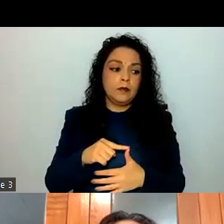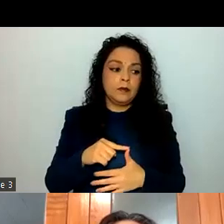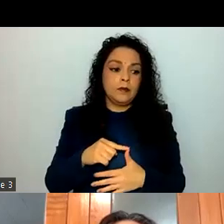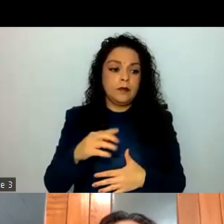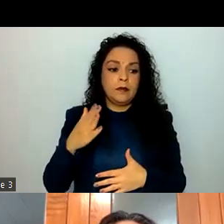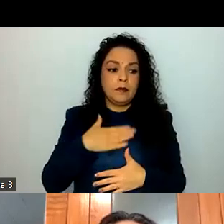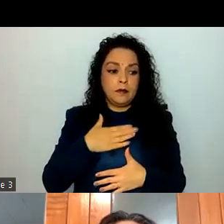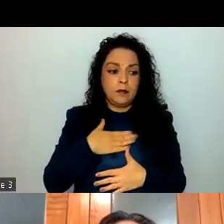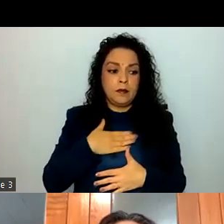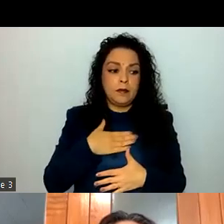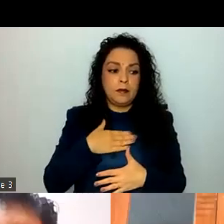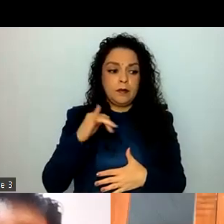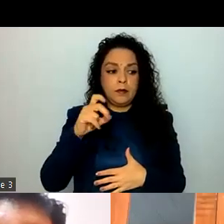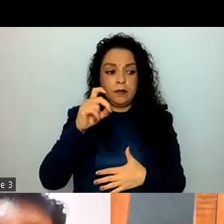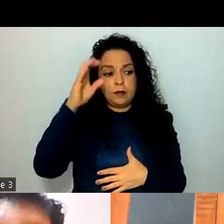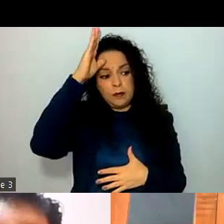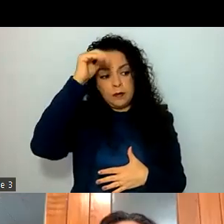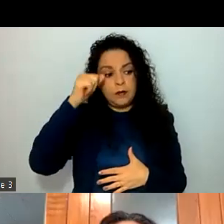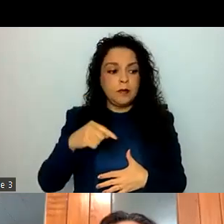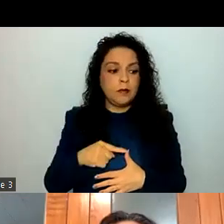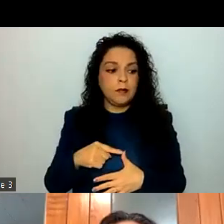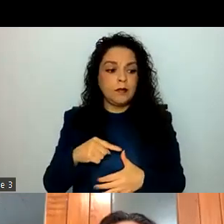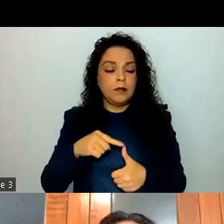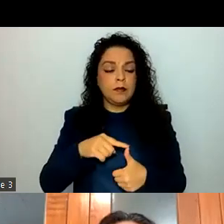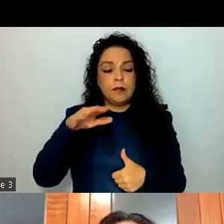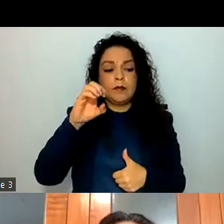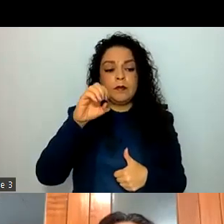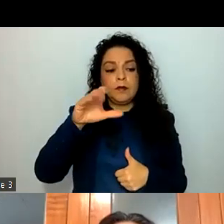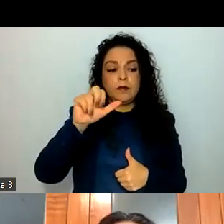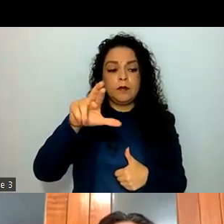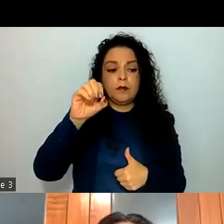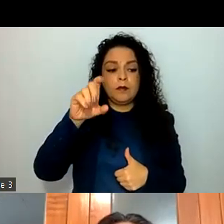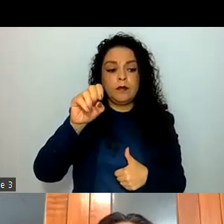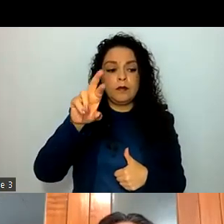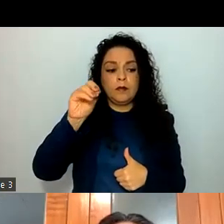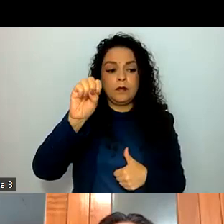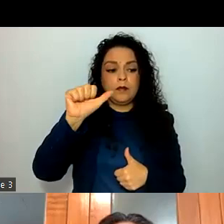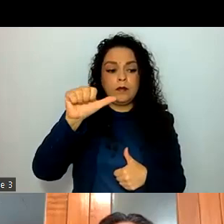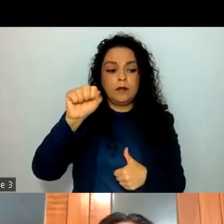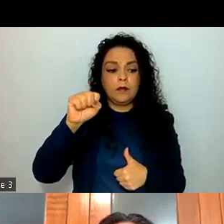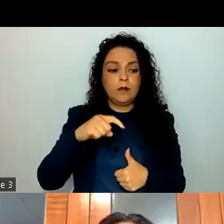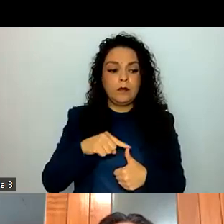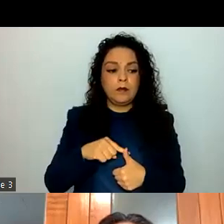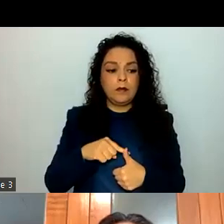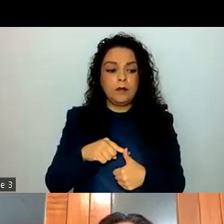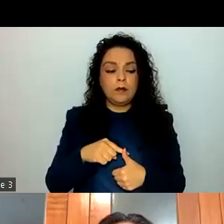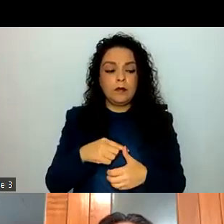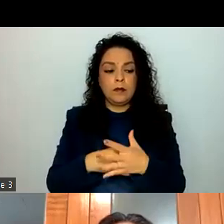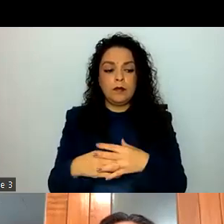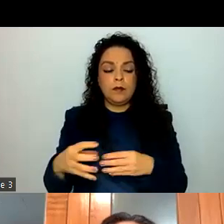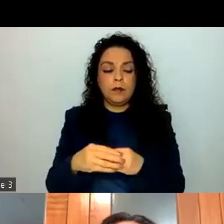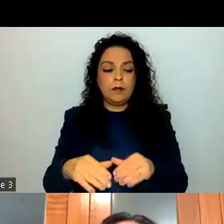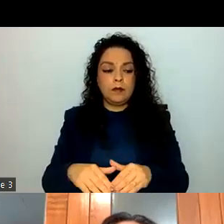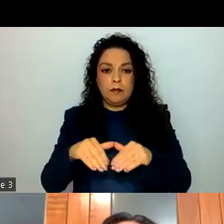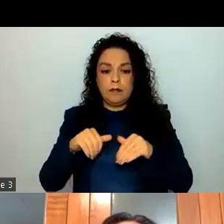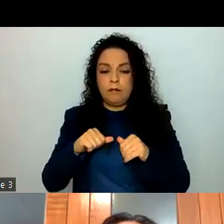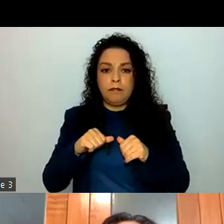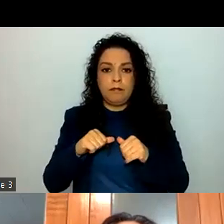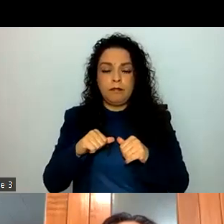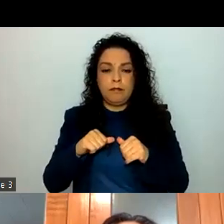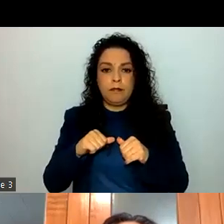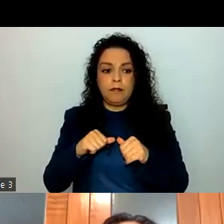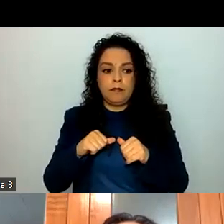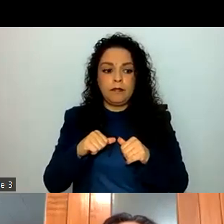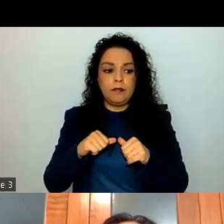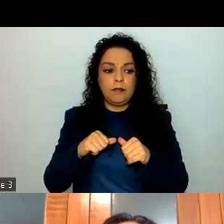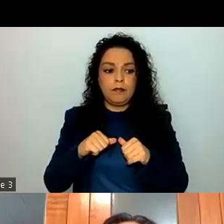favor. Maestro Omar Color Rosas. Omar Color, en abstención.